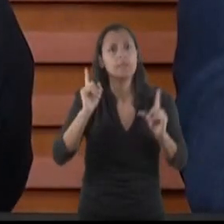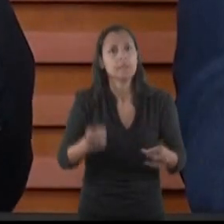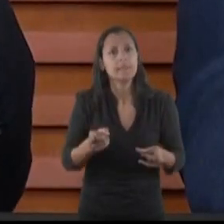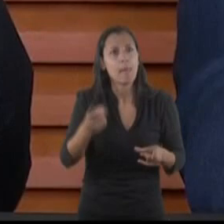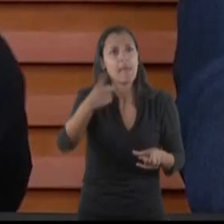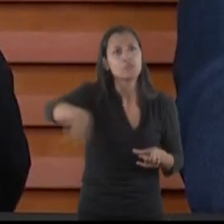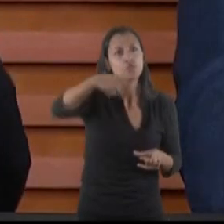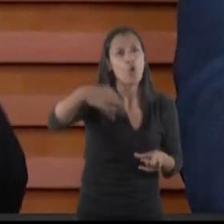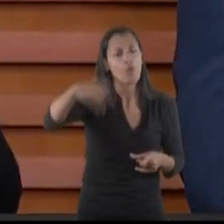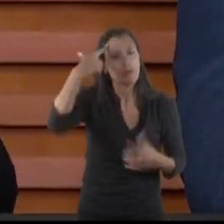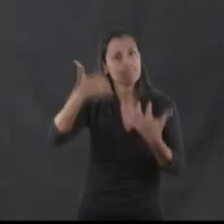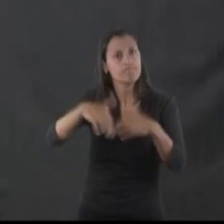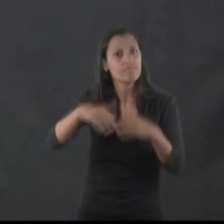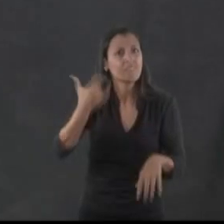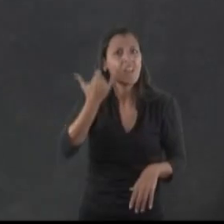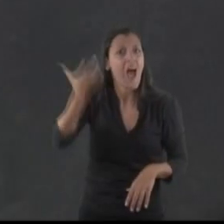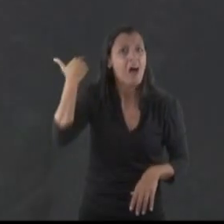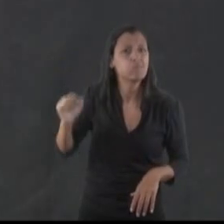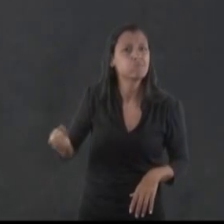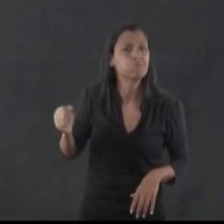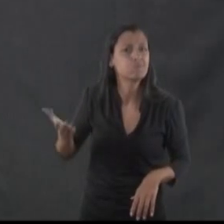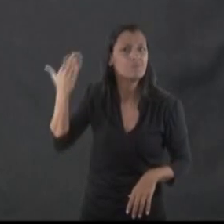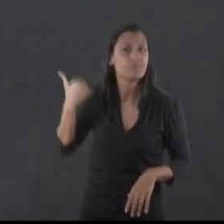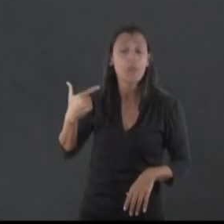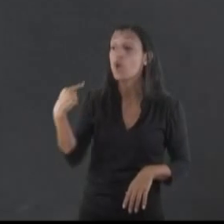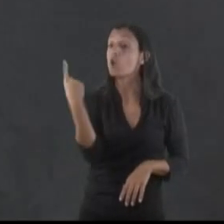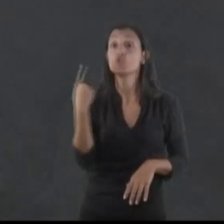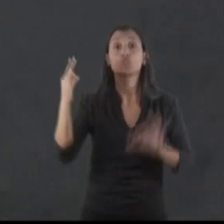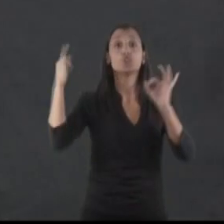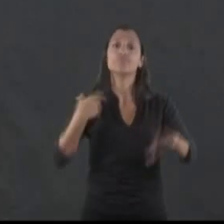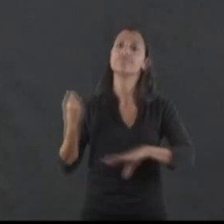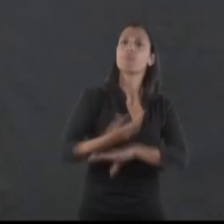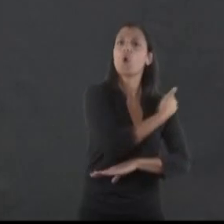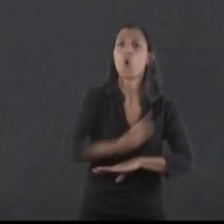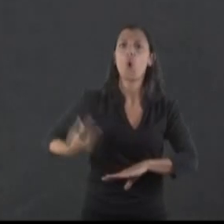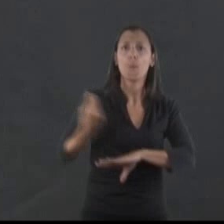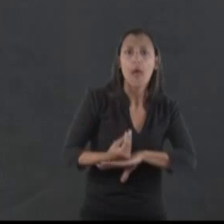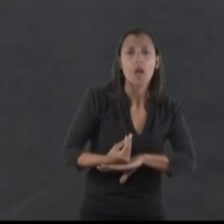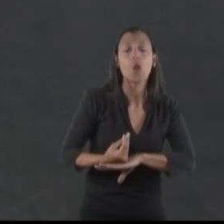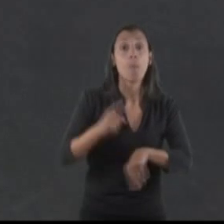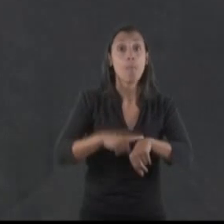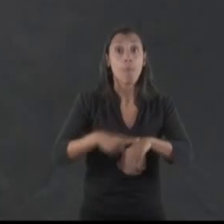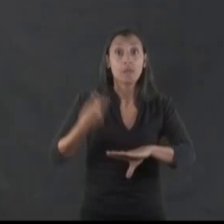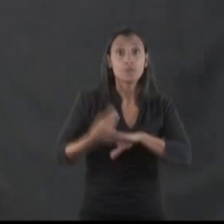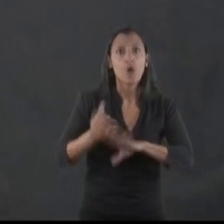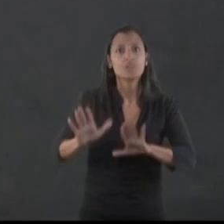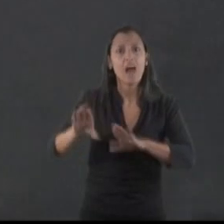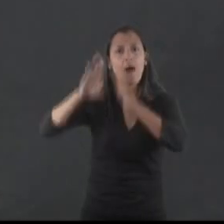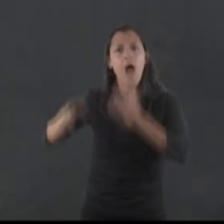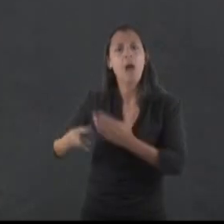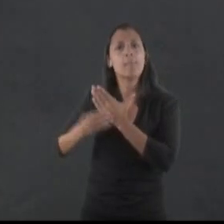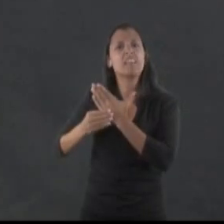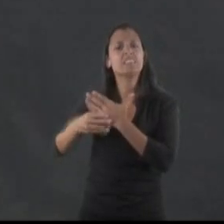a la reflexión, ¿no? Después de haber vivido, nosotros llegamos a un gobierno y cuando llegué al gobierno el Ministerio de Salud no